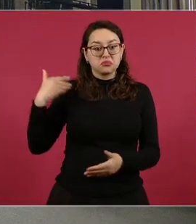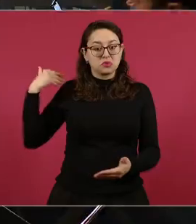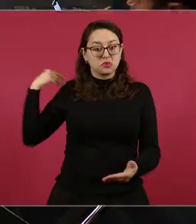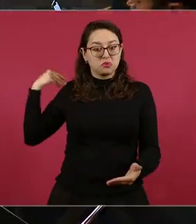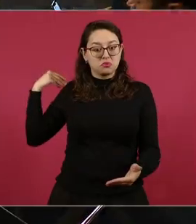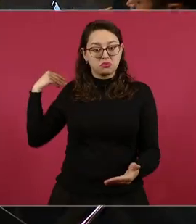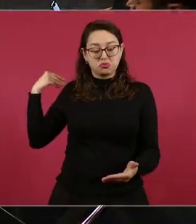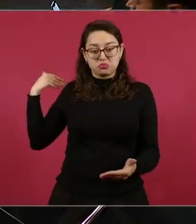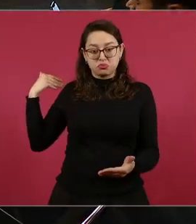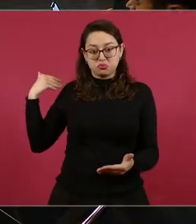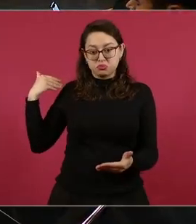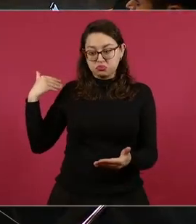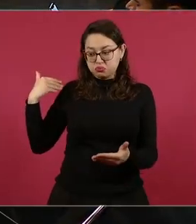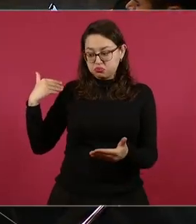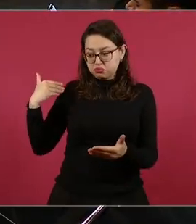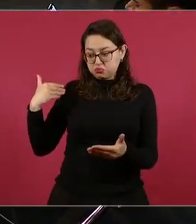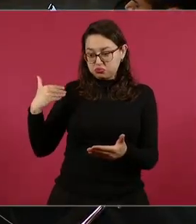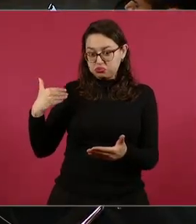llegan